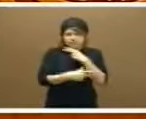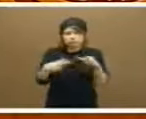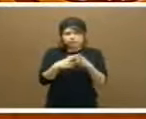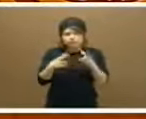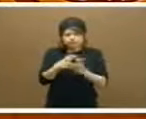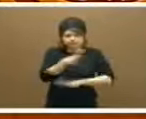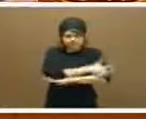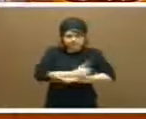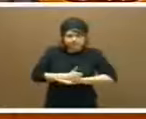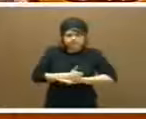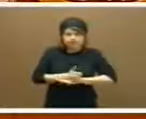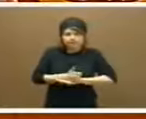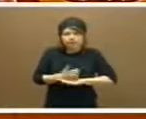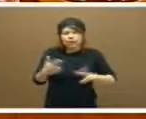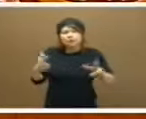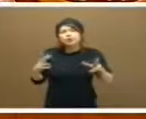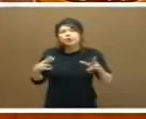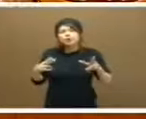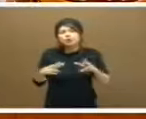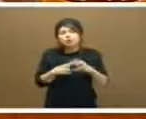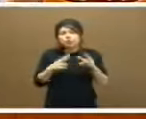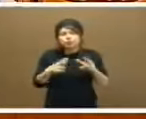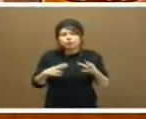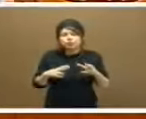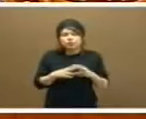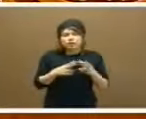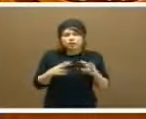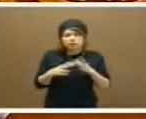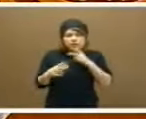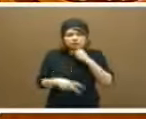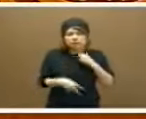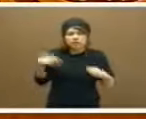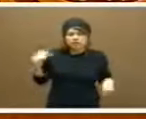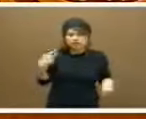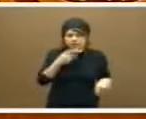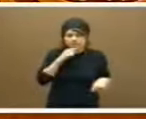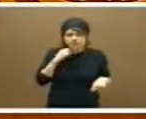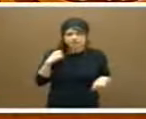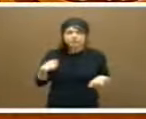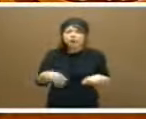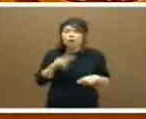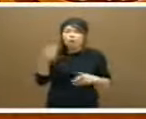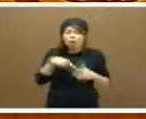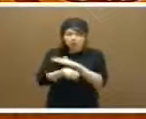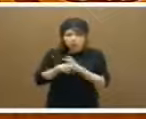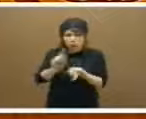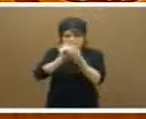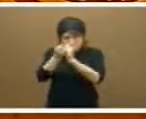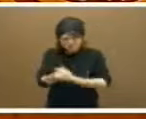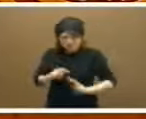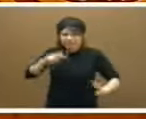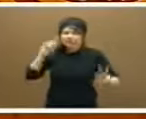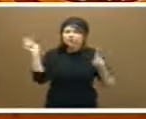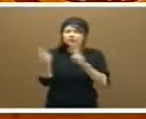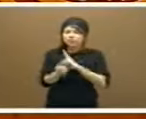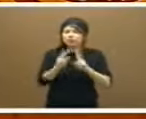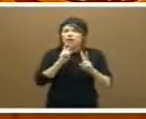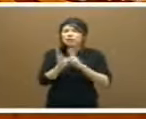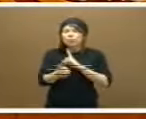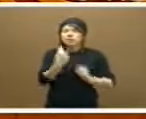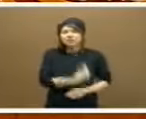civil, de la sociedad no implicada directamente en la Administración sanitaria, en la gestión, en la modificación,